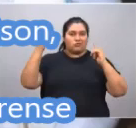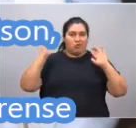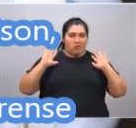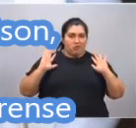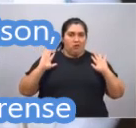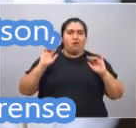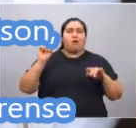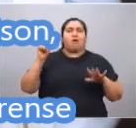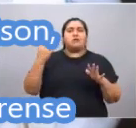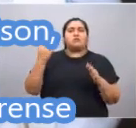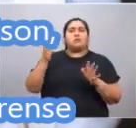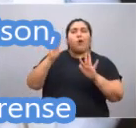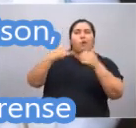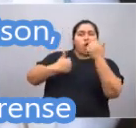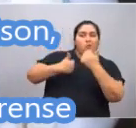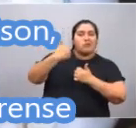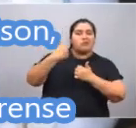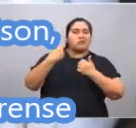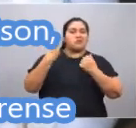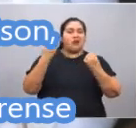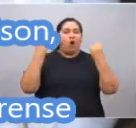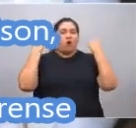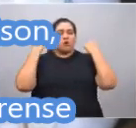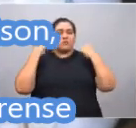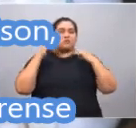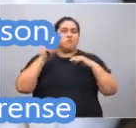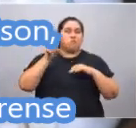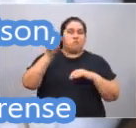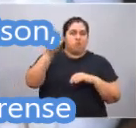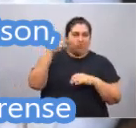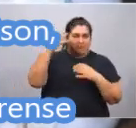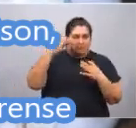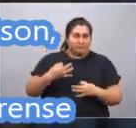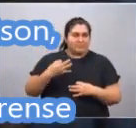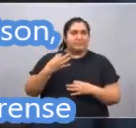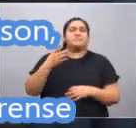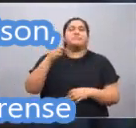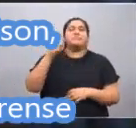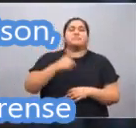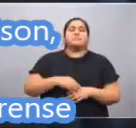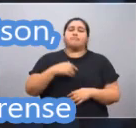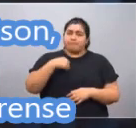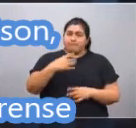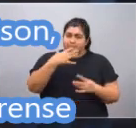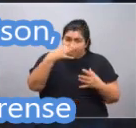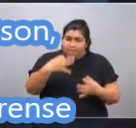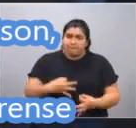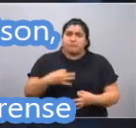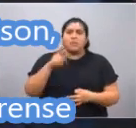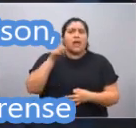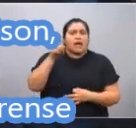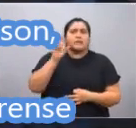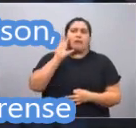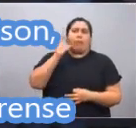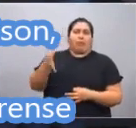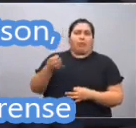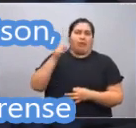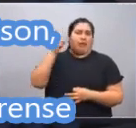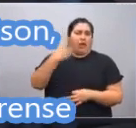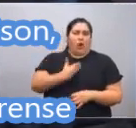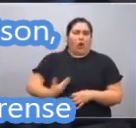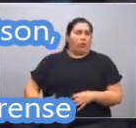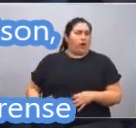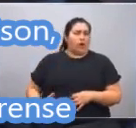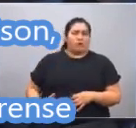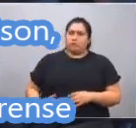haya egoísmo, haya individualismo. Escuchen bien, porque este es el sentimiento de